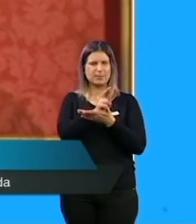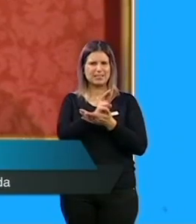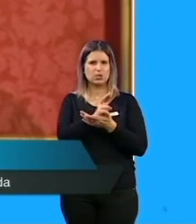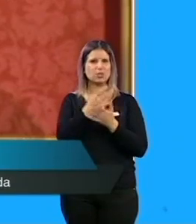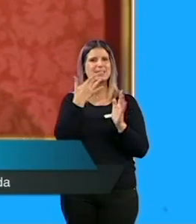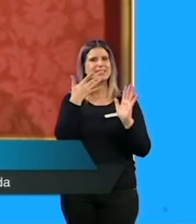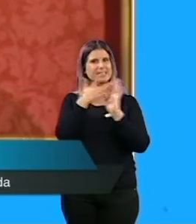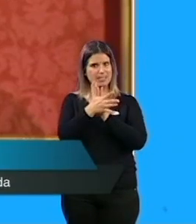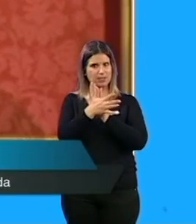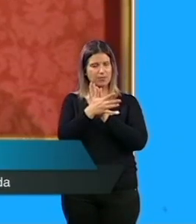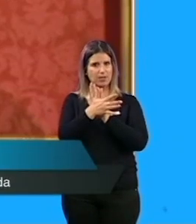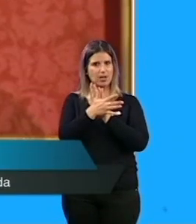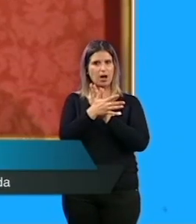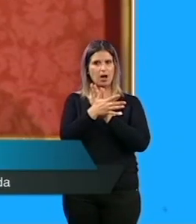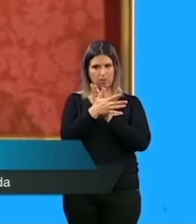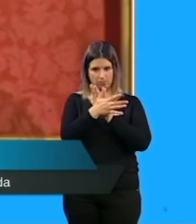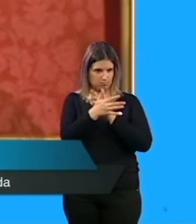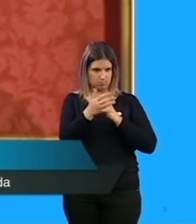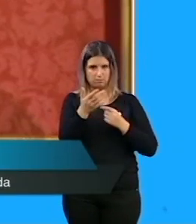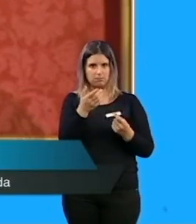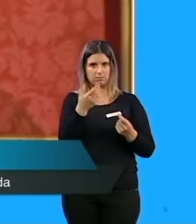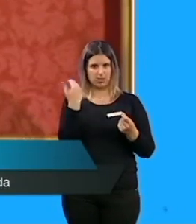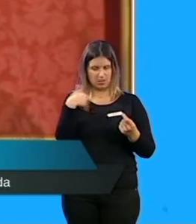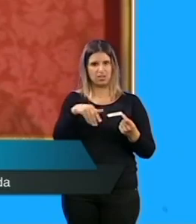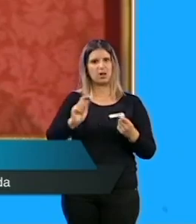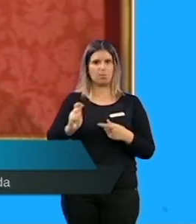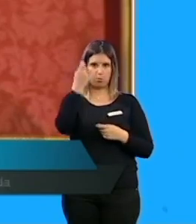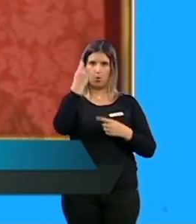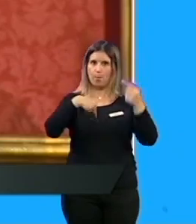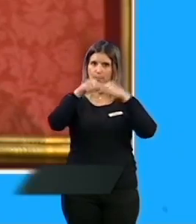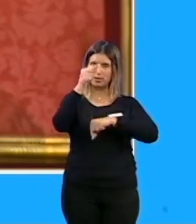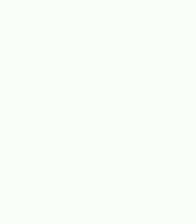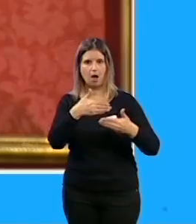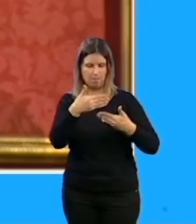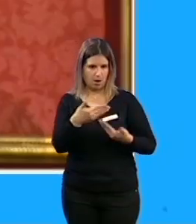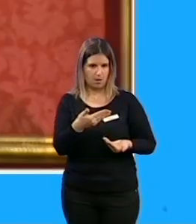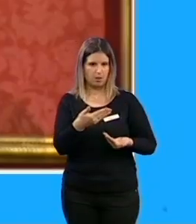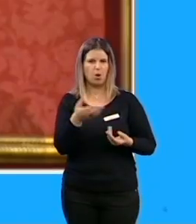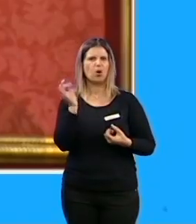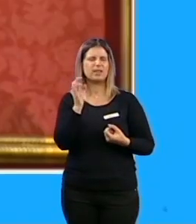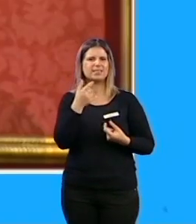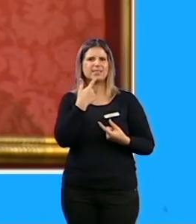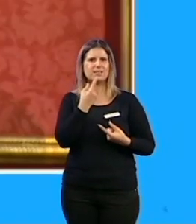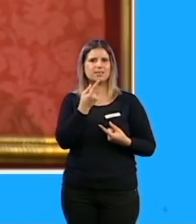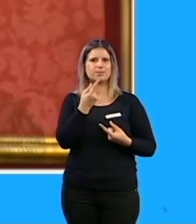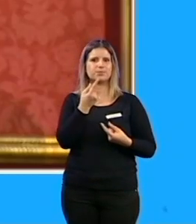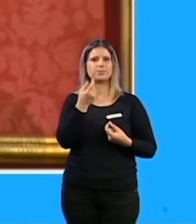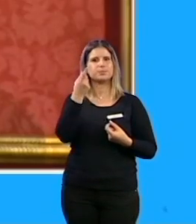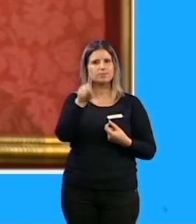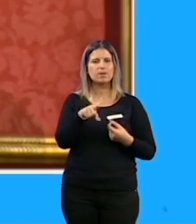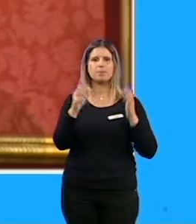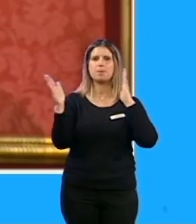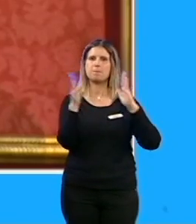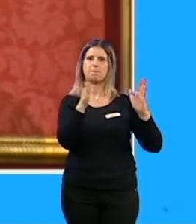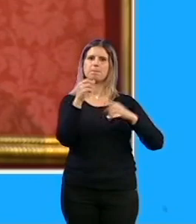haber logrado sacar adelante un presupuesto después de 5 años de prórrogas? ¿Se refieren a haber logrado reducir el periodo